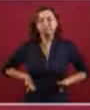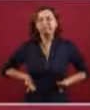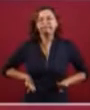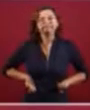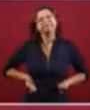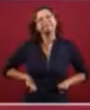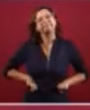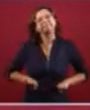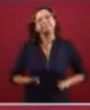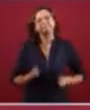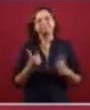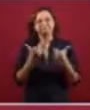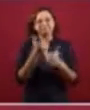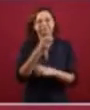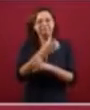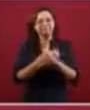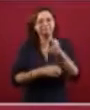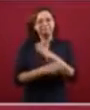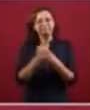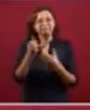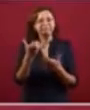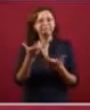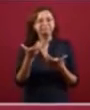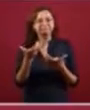nunca me ha importado lo material.